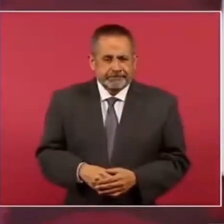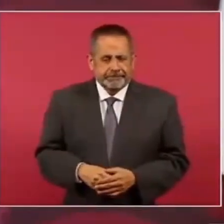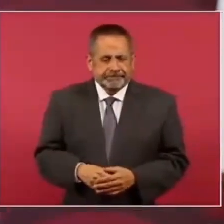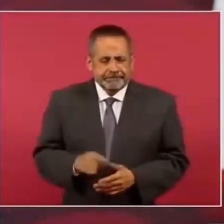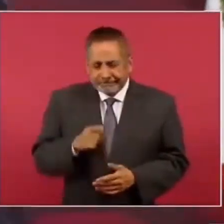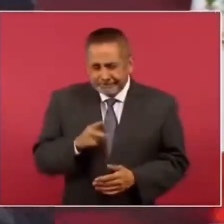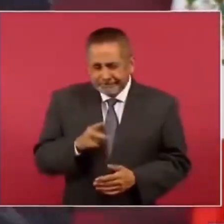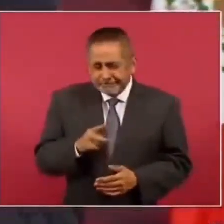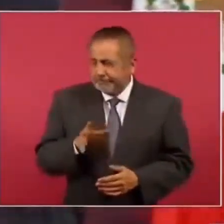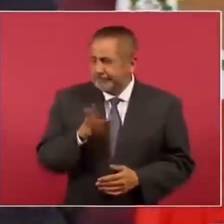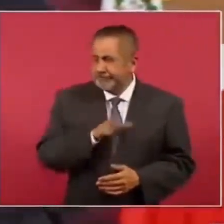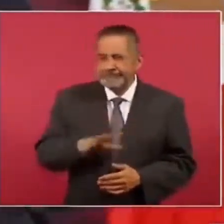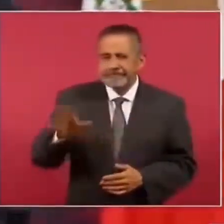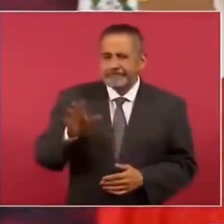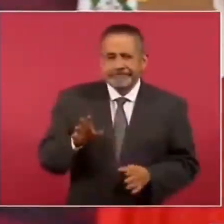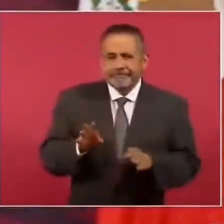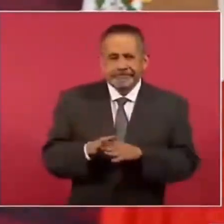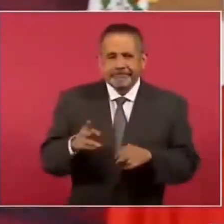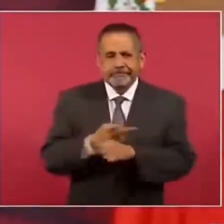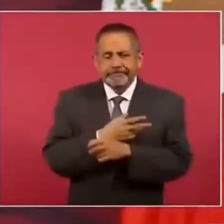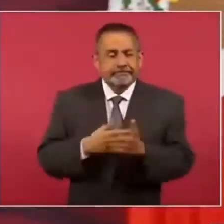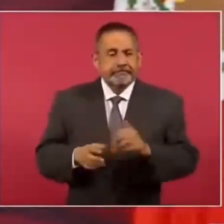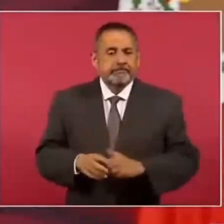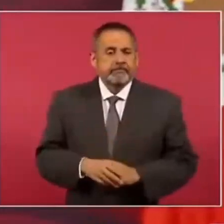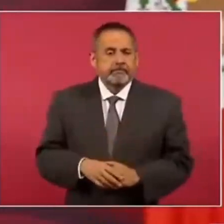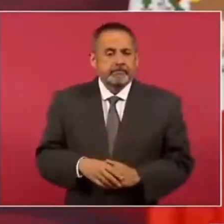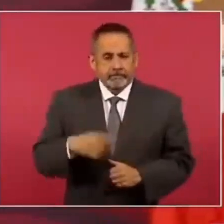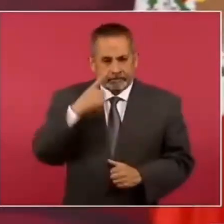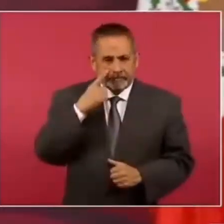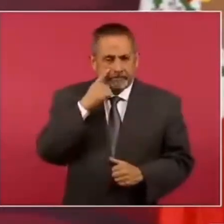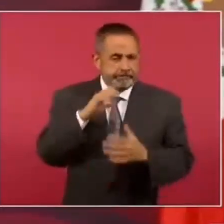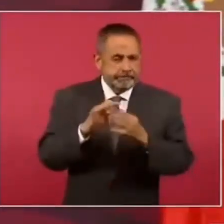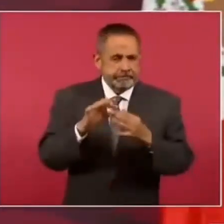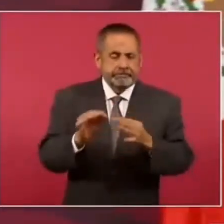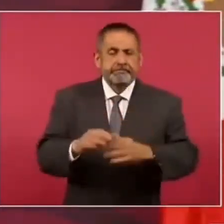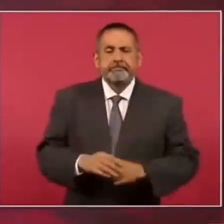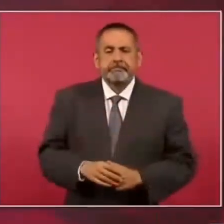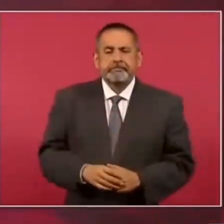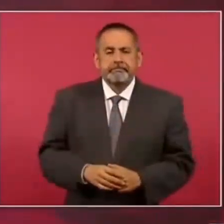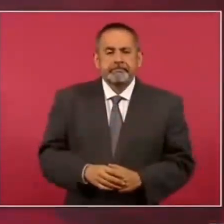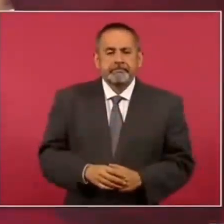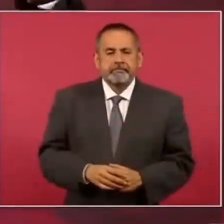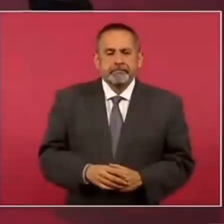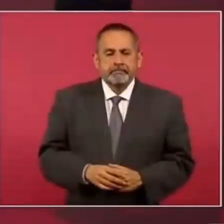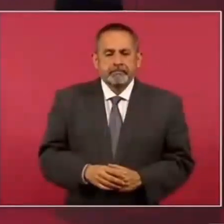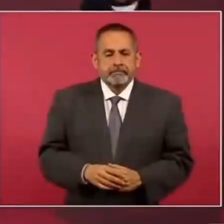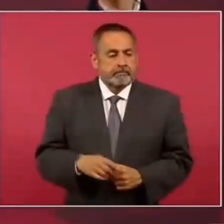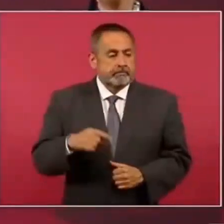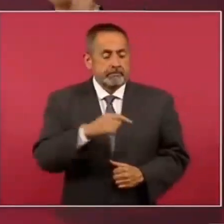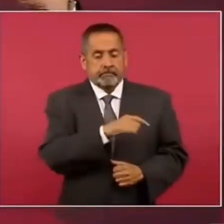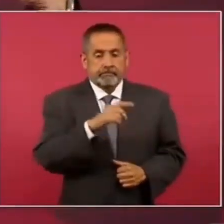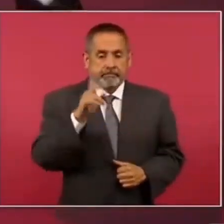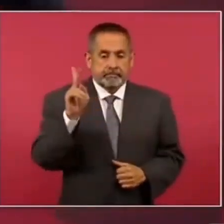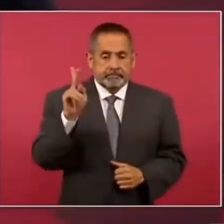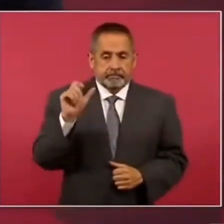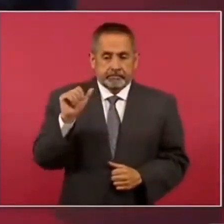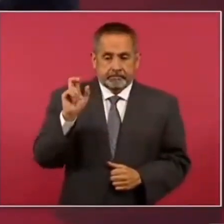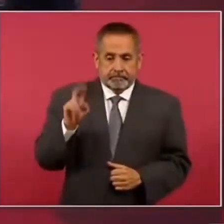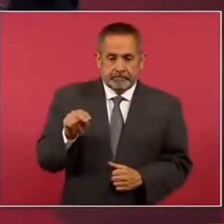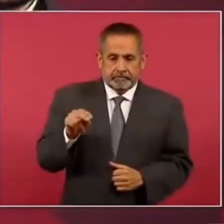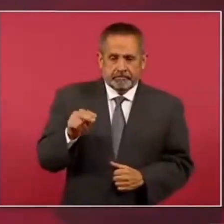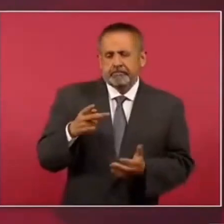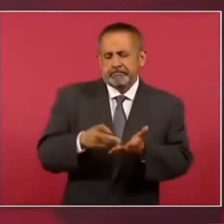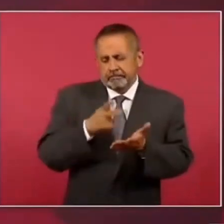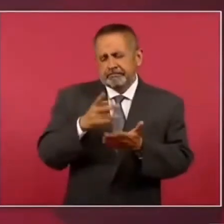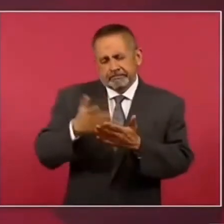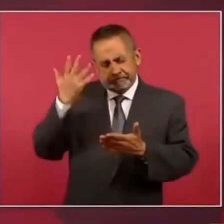increíble, pues, lo que sucedió. Fíjense, el PAN, ya lo hemos